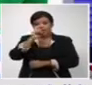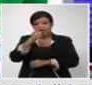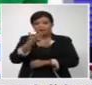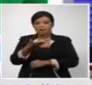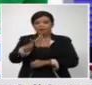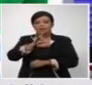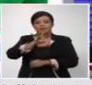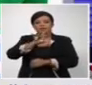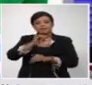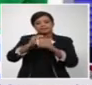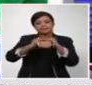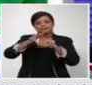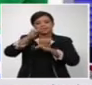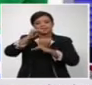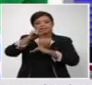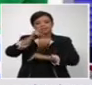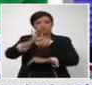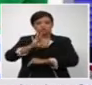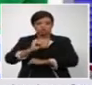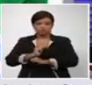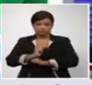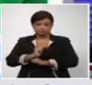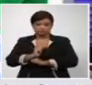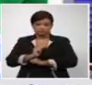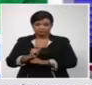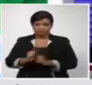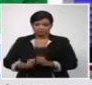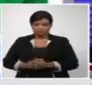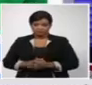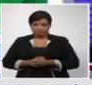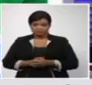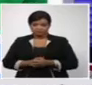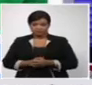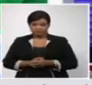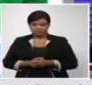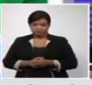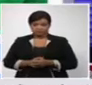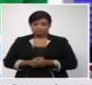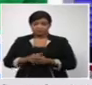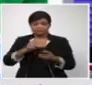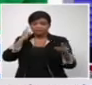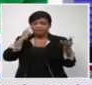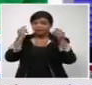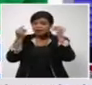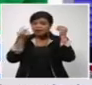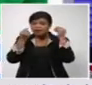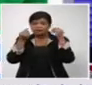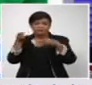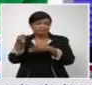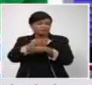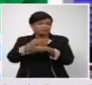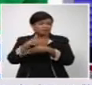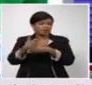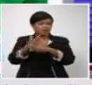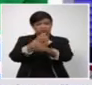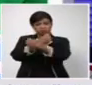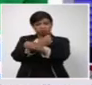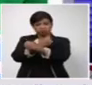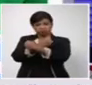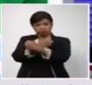de edad. Creo que esa cifra, ese análisis traduce el riesgo que se